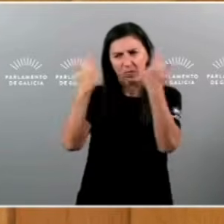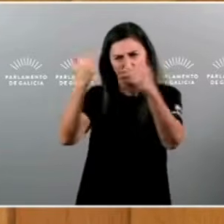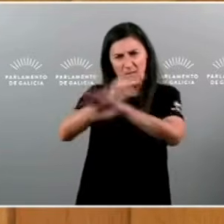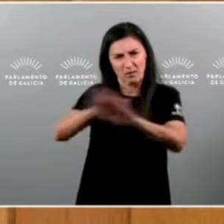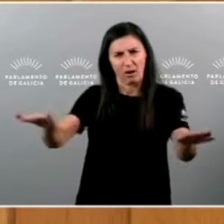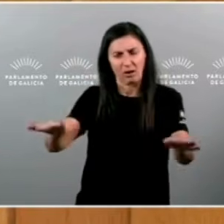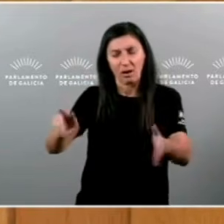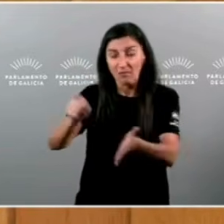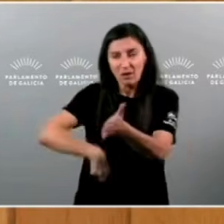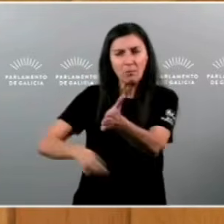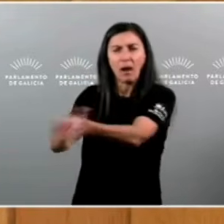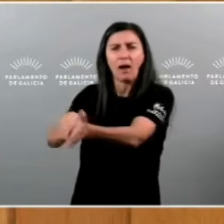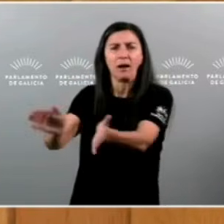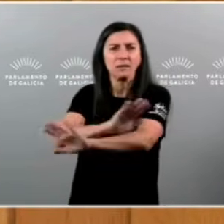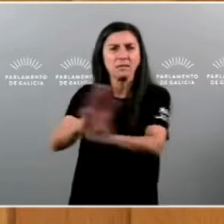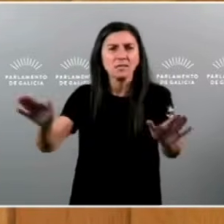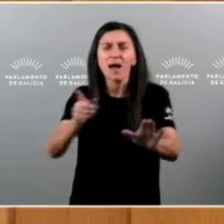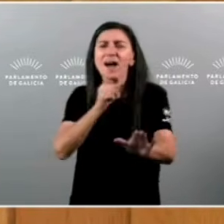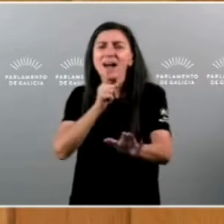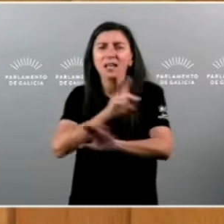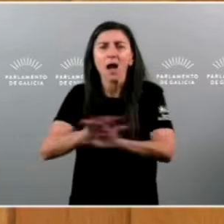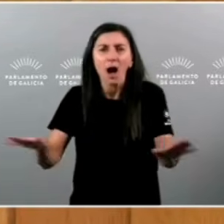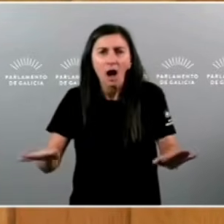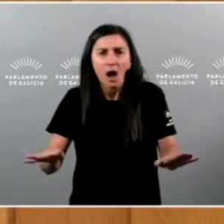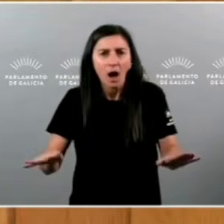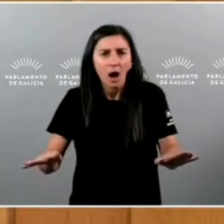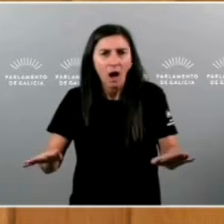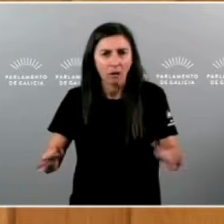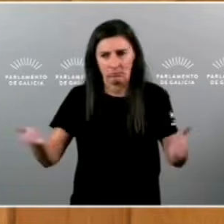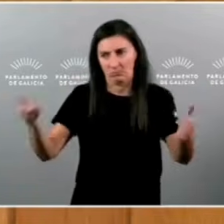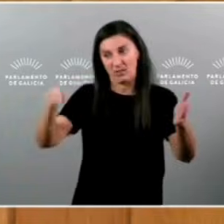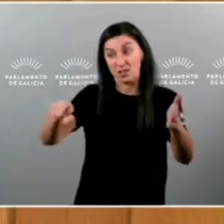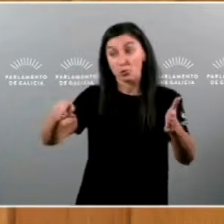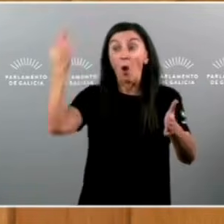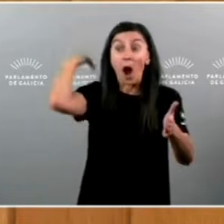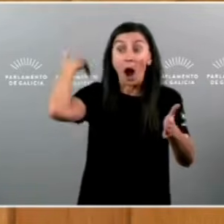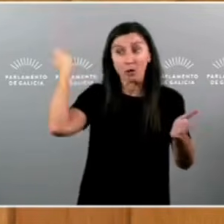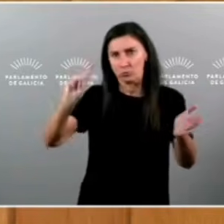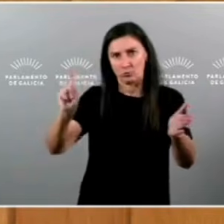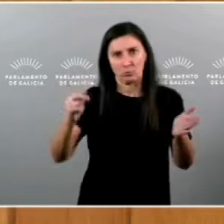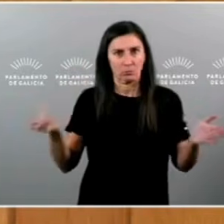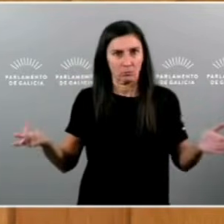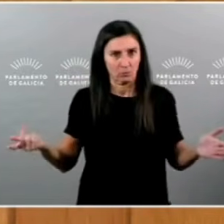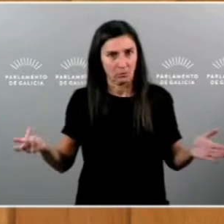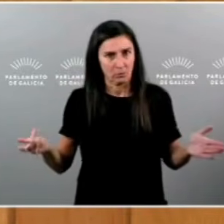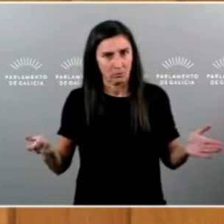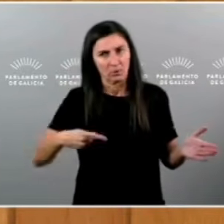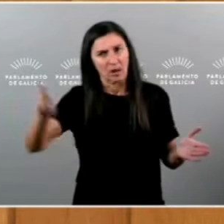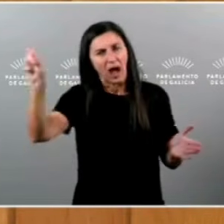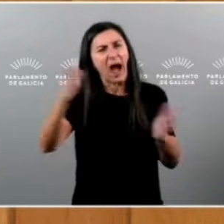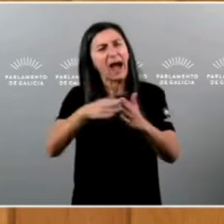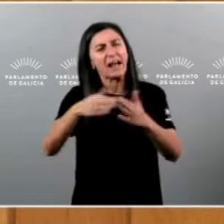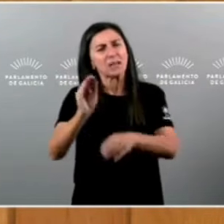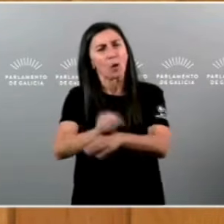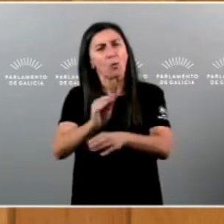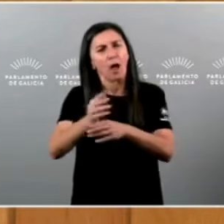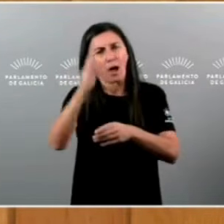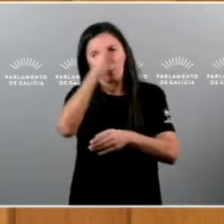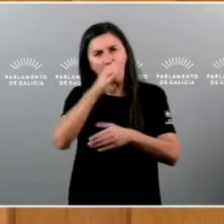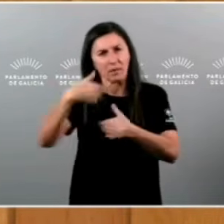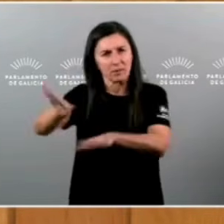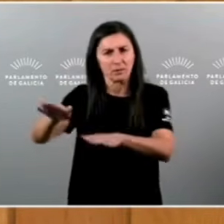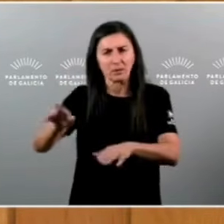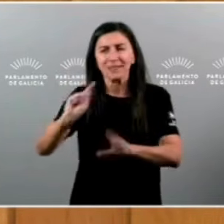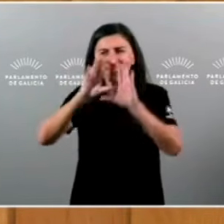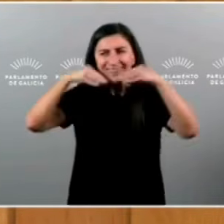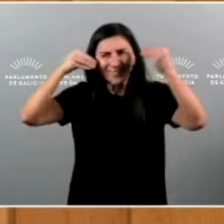diante a callar, que iso antes non pasaba, a cuidar a casa e sonríe, por